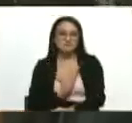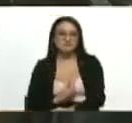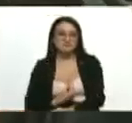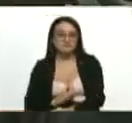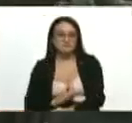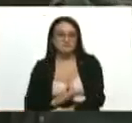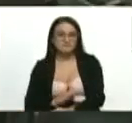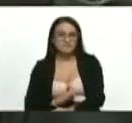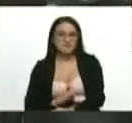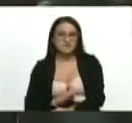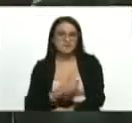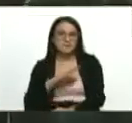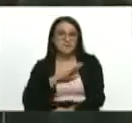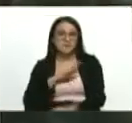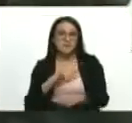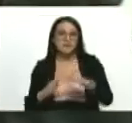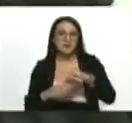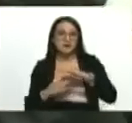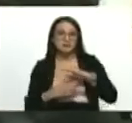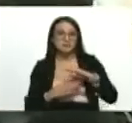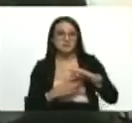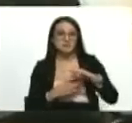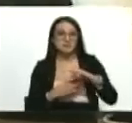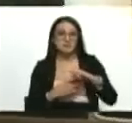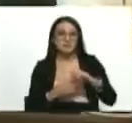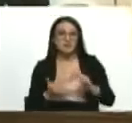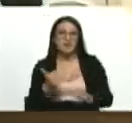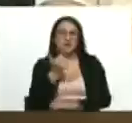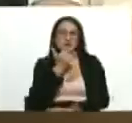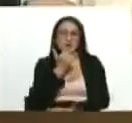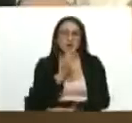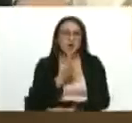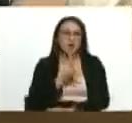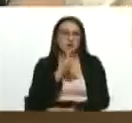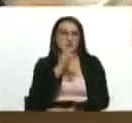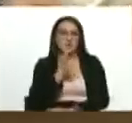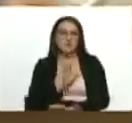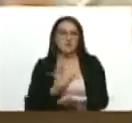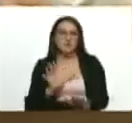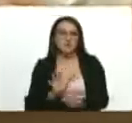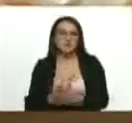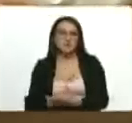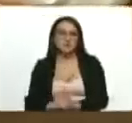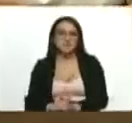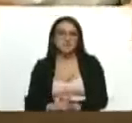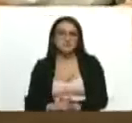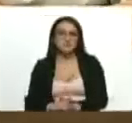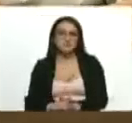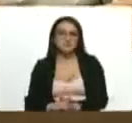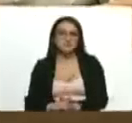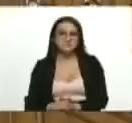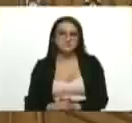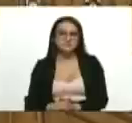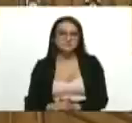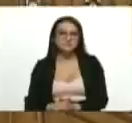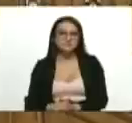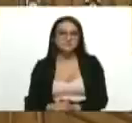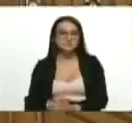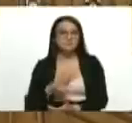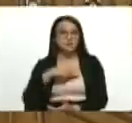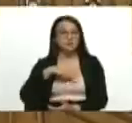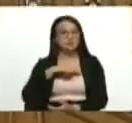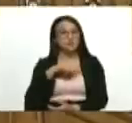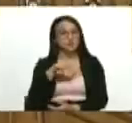han causado en sus propias bases, por los errores brutales que han cometido. De manera que para nosotros es